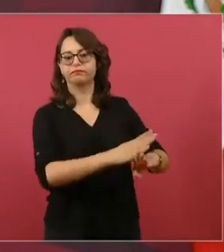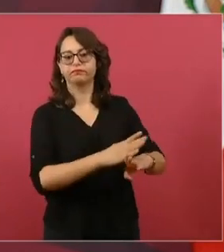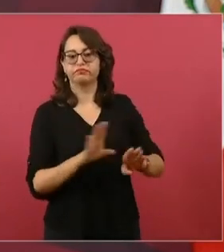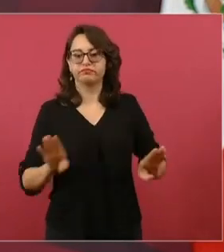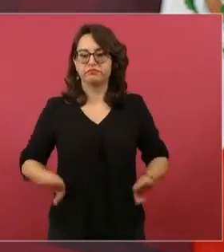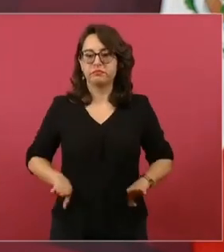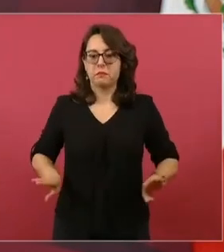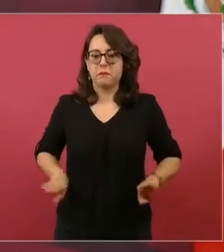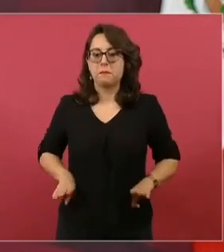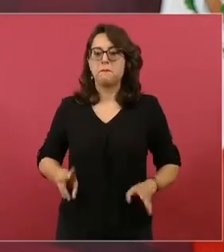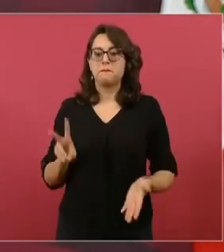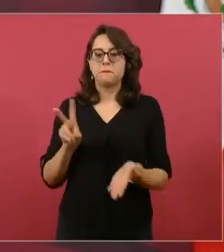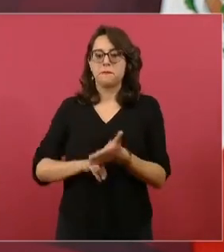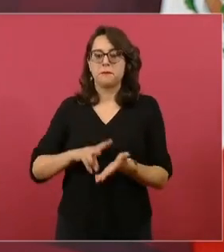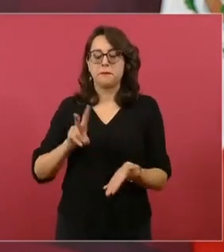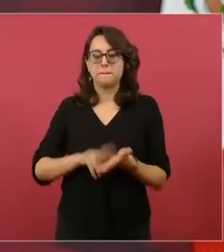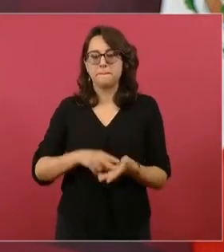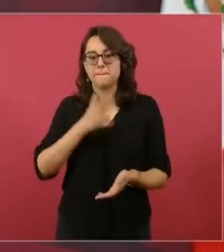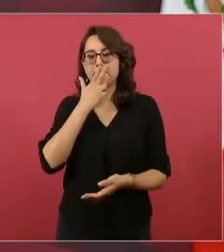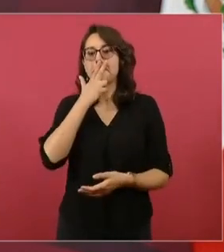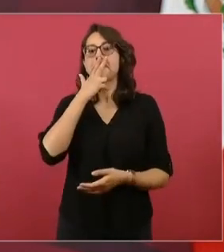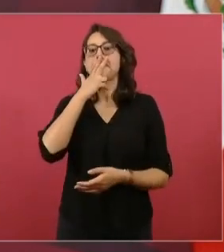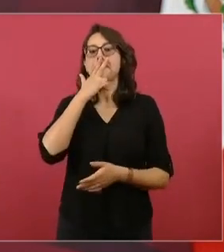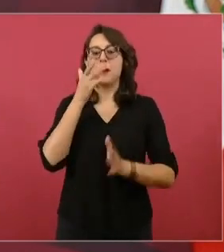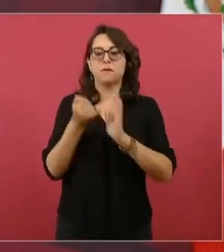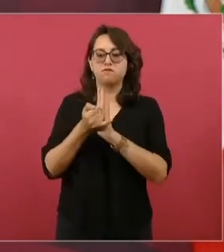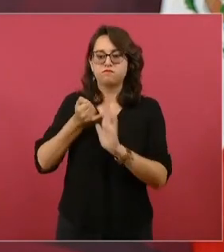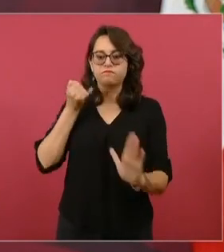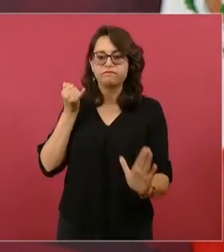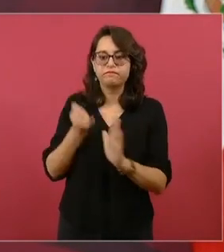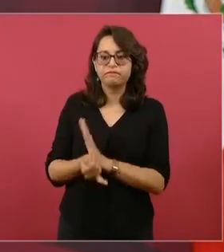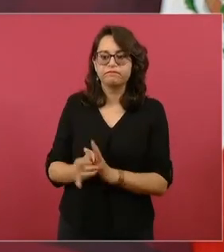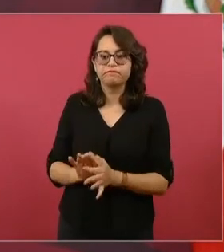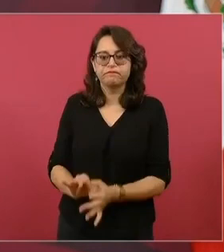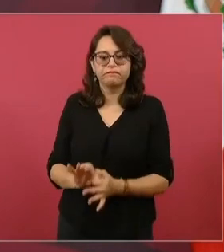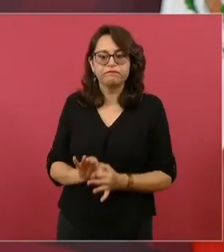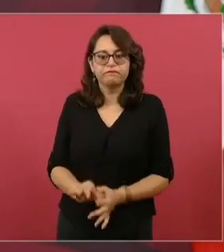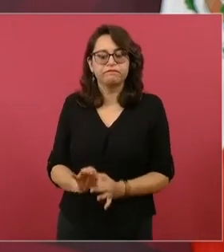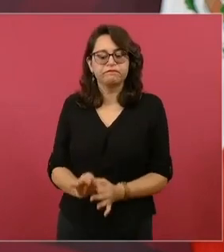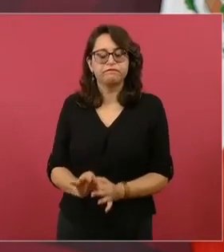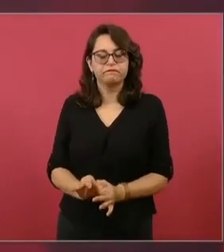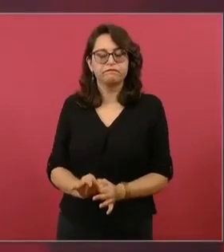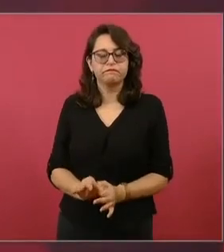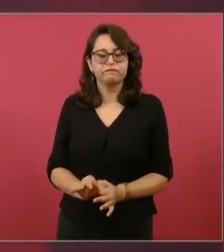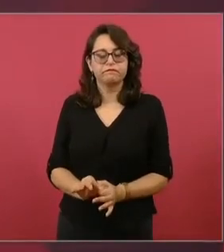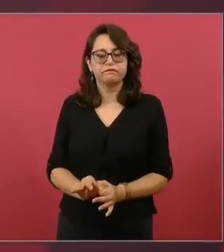que tienen que ver con el México profundo.